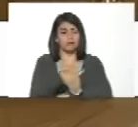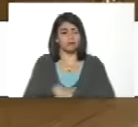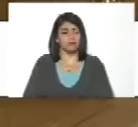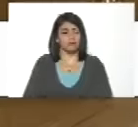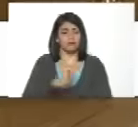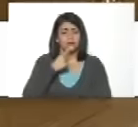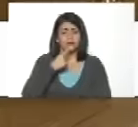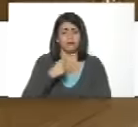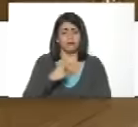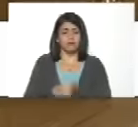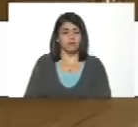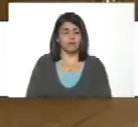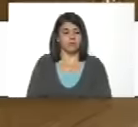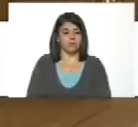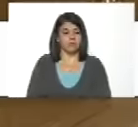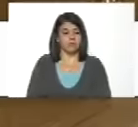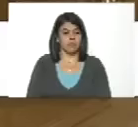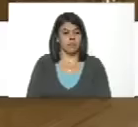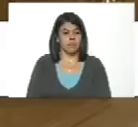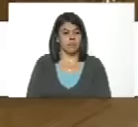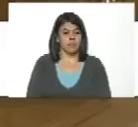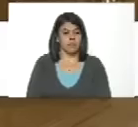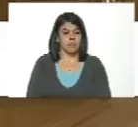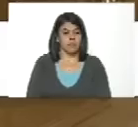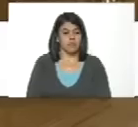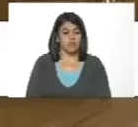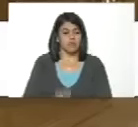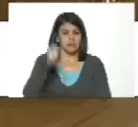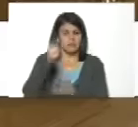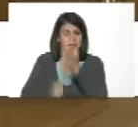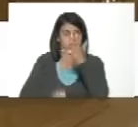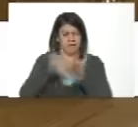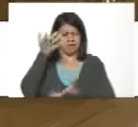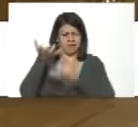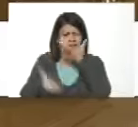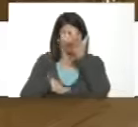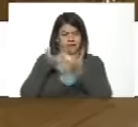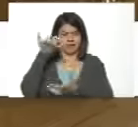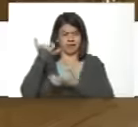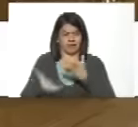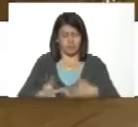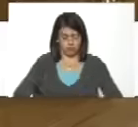como dicen de manera coloquial, prendido en candela, en llamas,